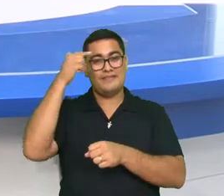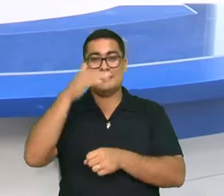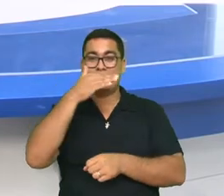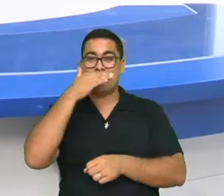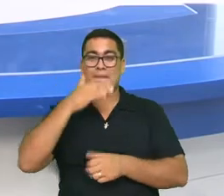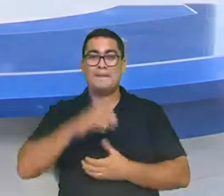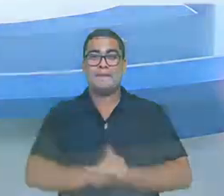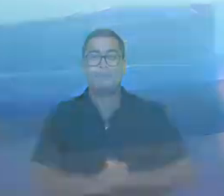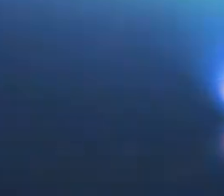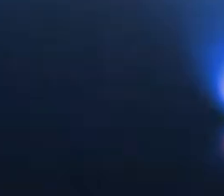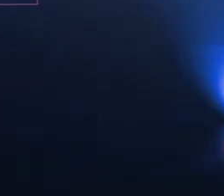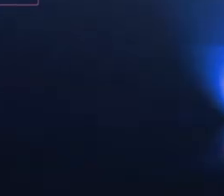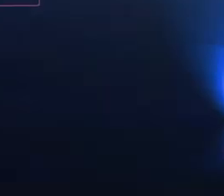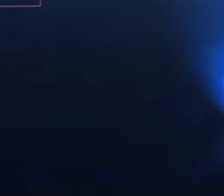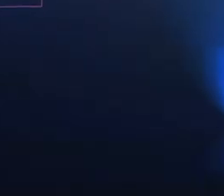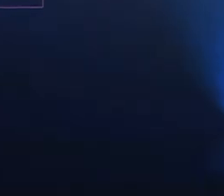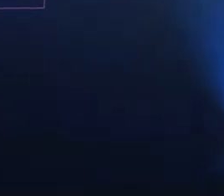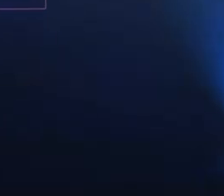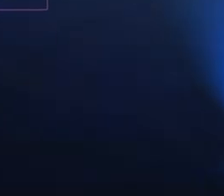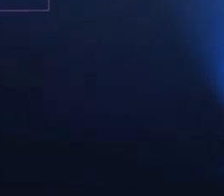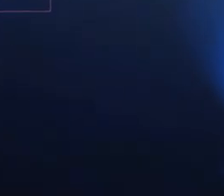sandinista.